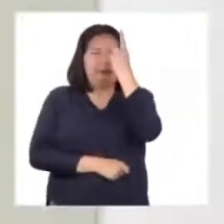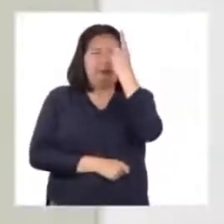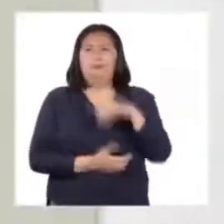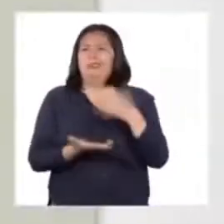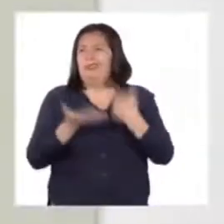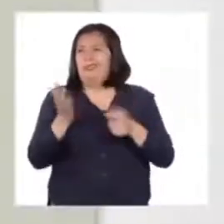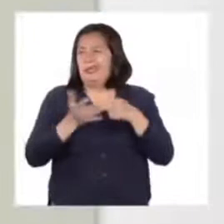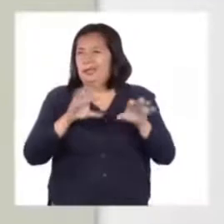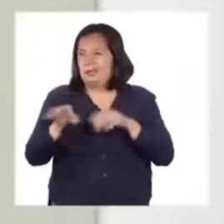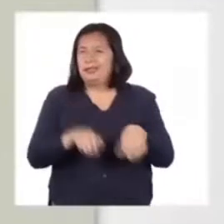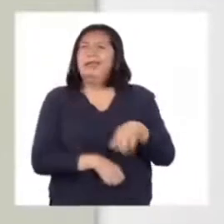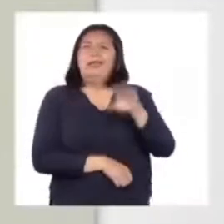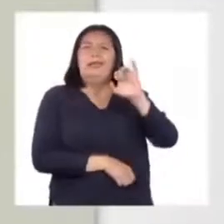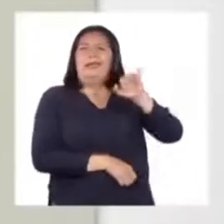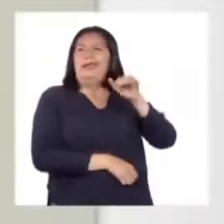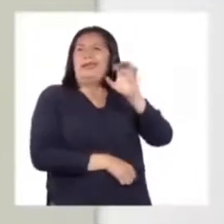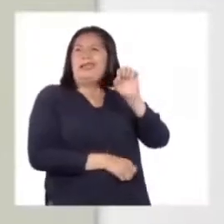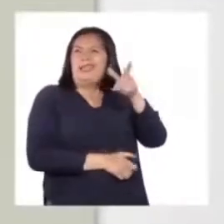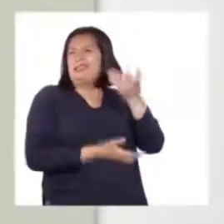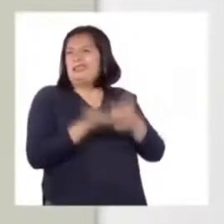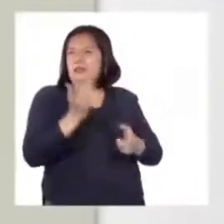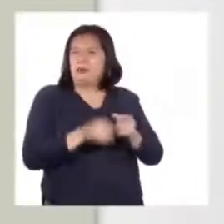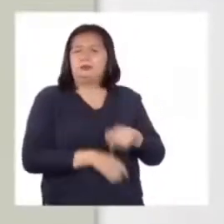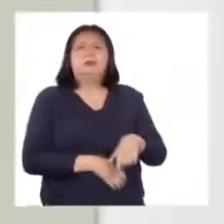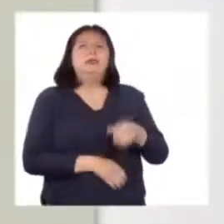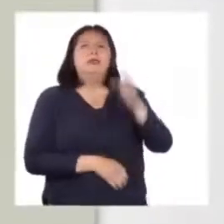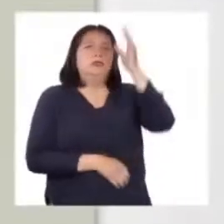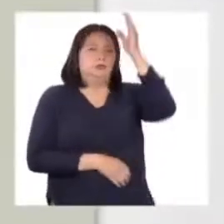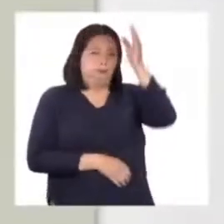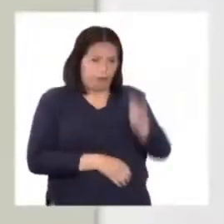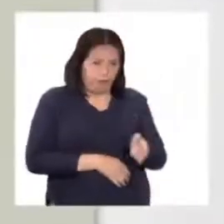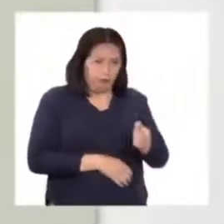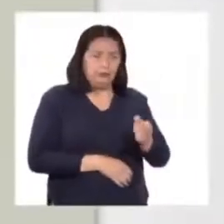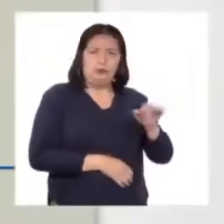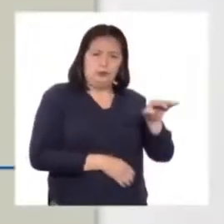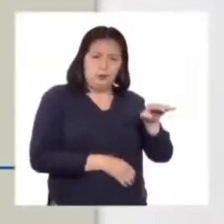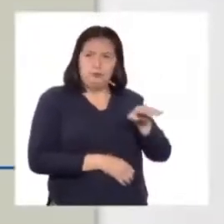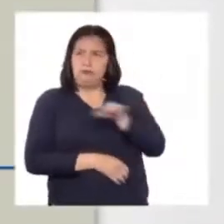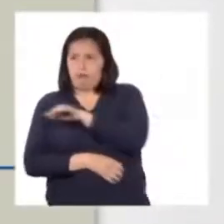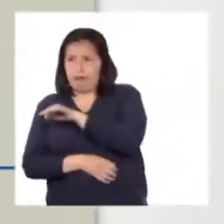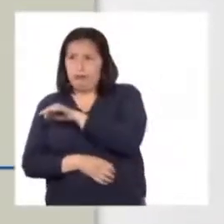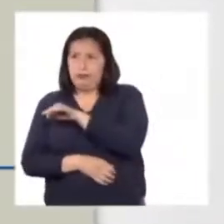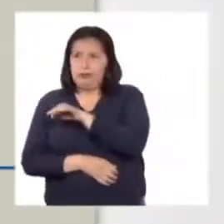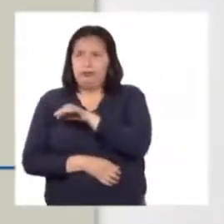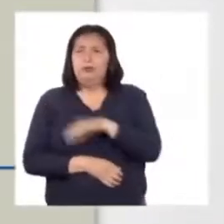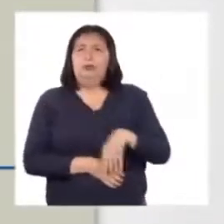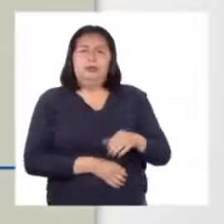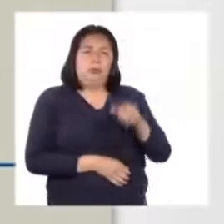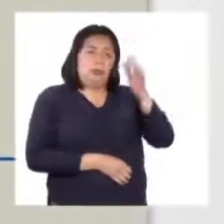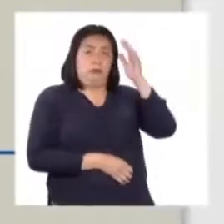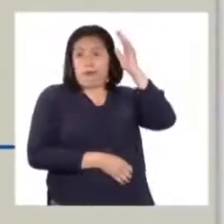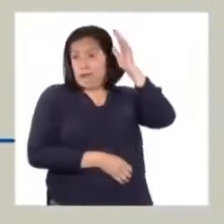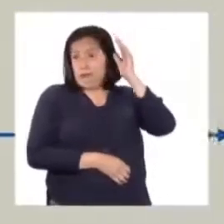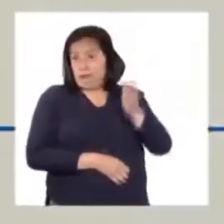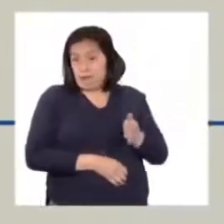ejes. Estos ejes serán vertical y horizontal. En el eje horizontal